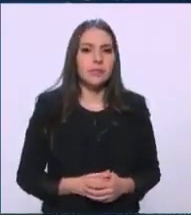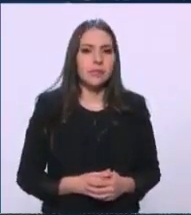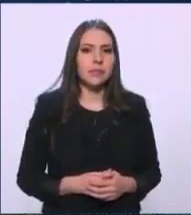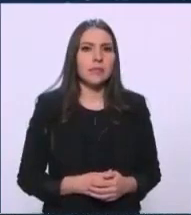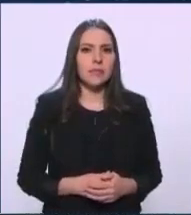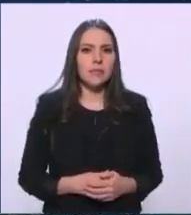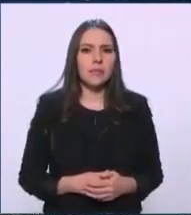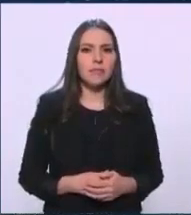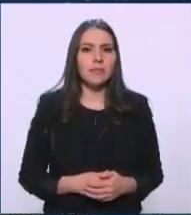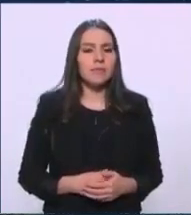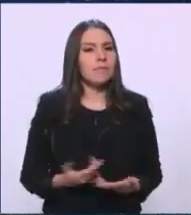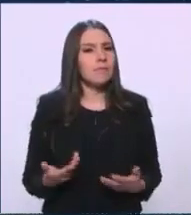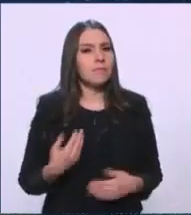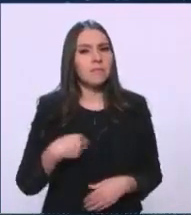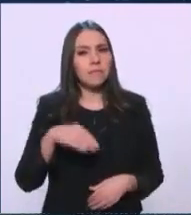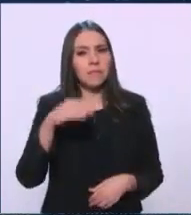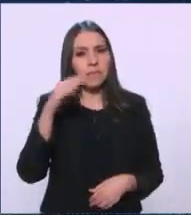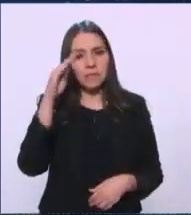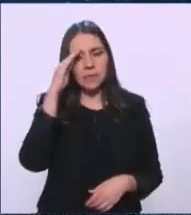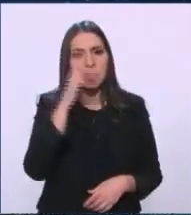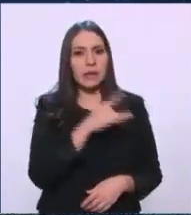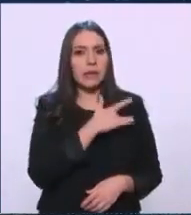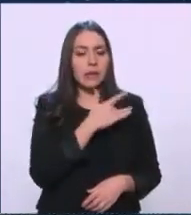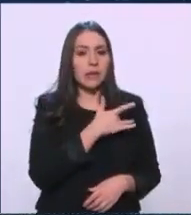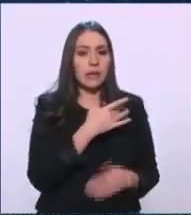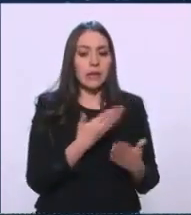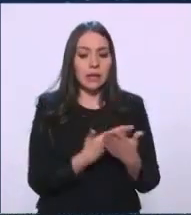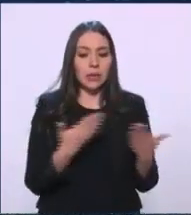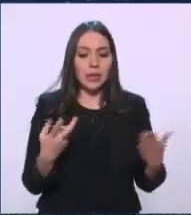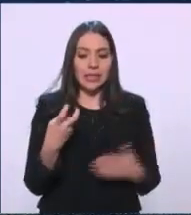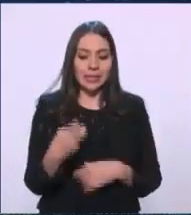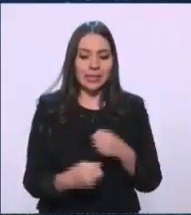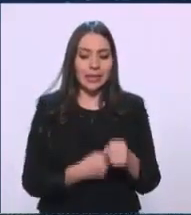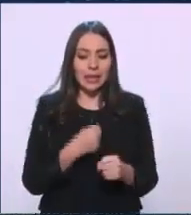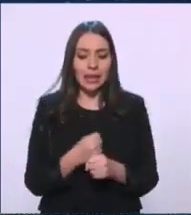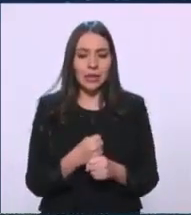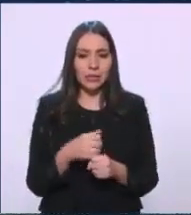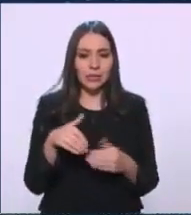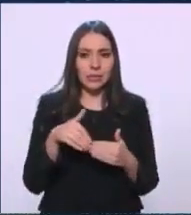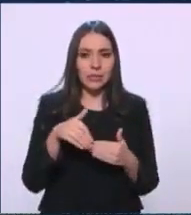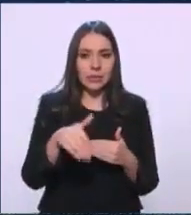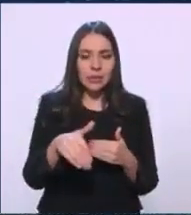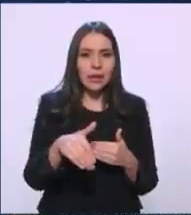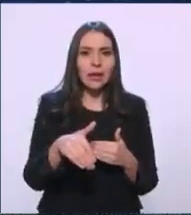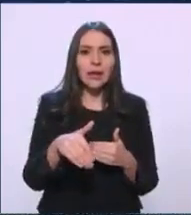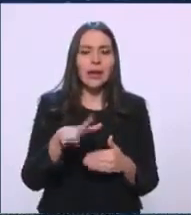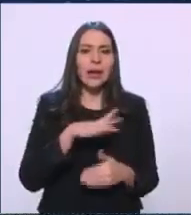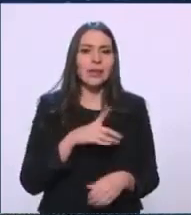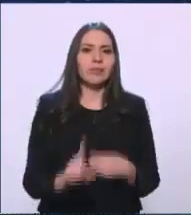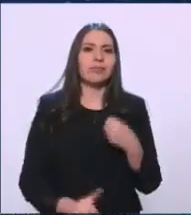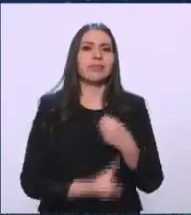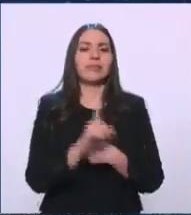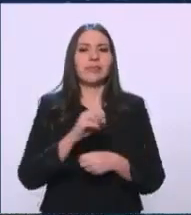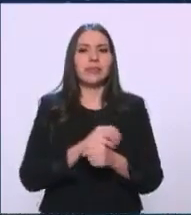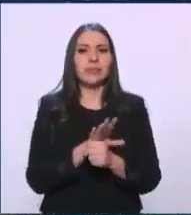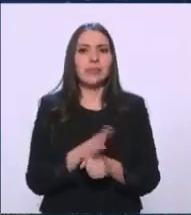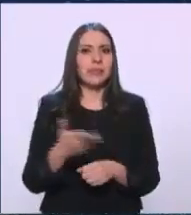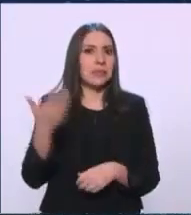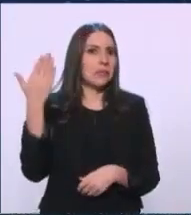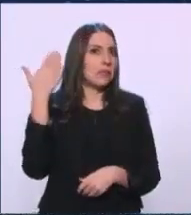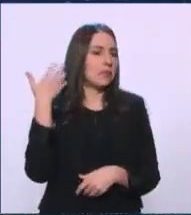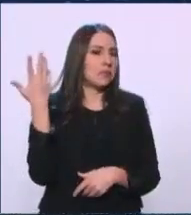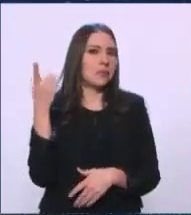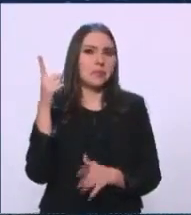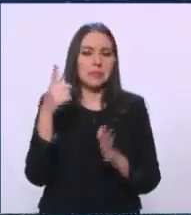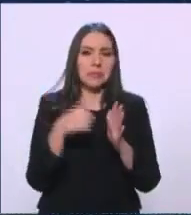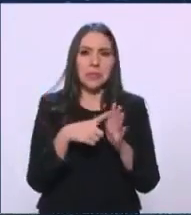sí, en un año donde se enfrenta una pandemia que no se había padecido en el mundo desde